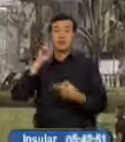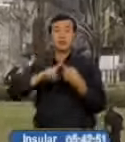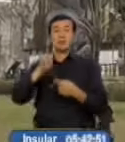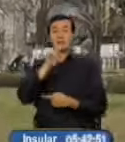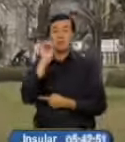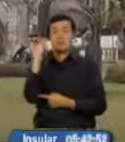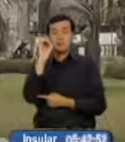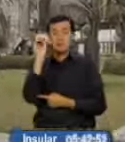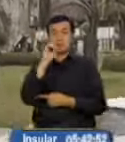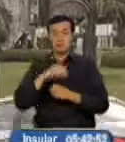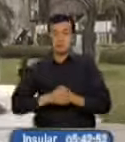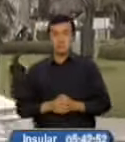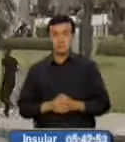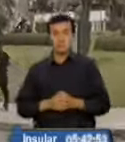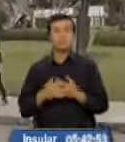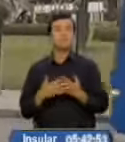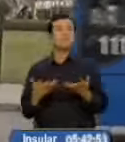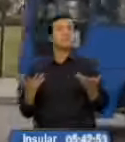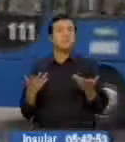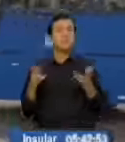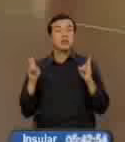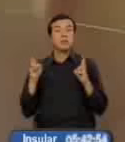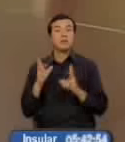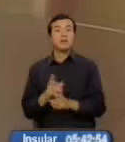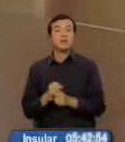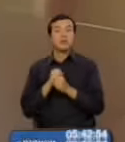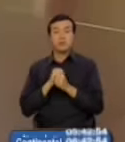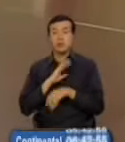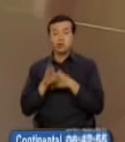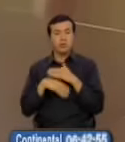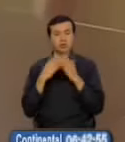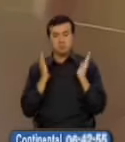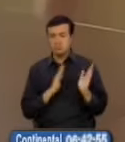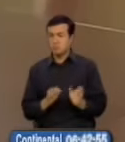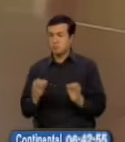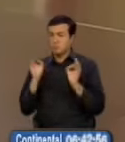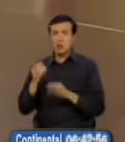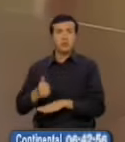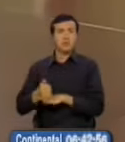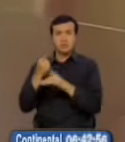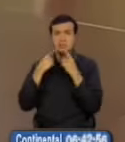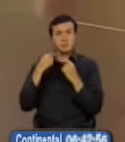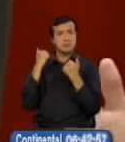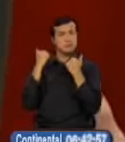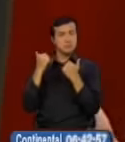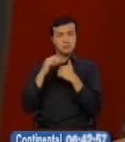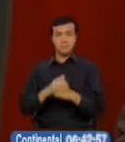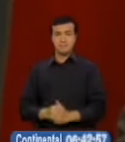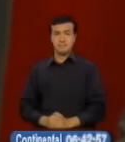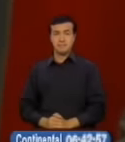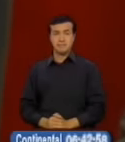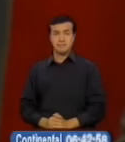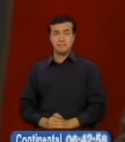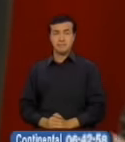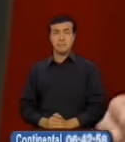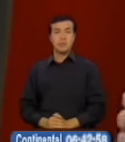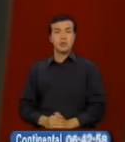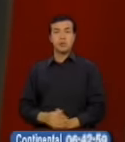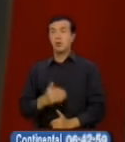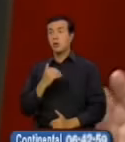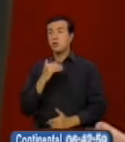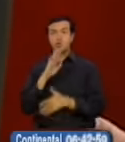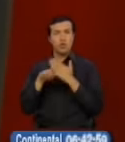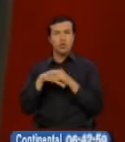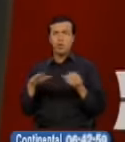20 de octubre. Y lo que concierne a la seguridad, todo está listo, aseguran las autoridades encargadas. No vamos a dar por